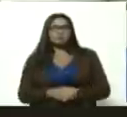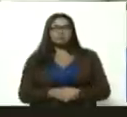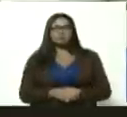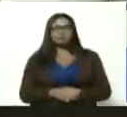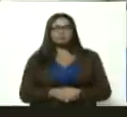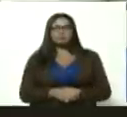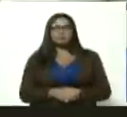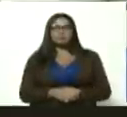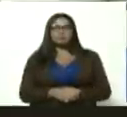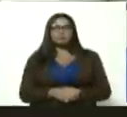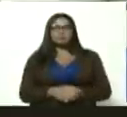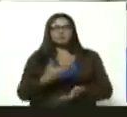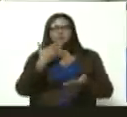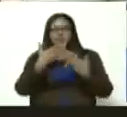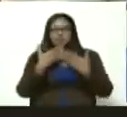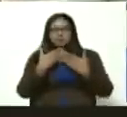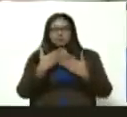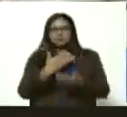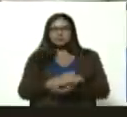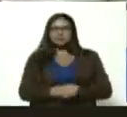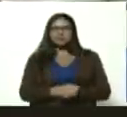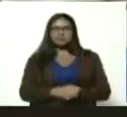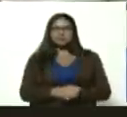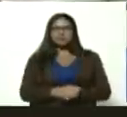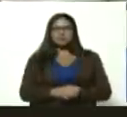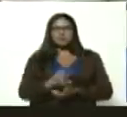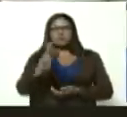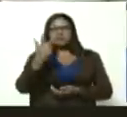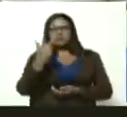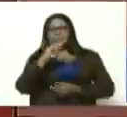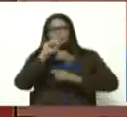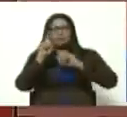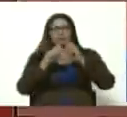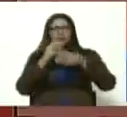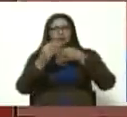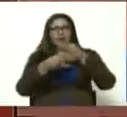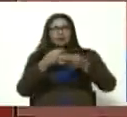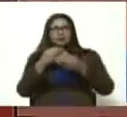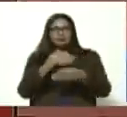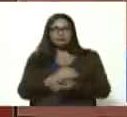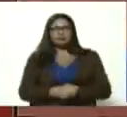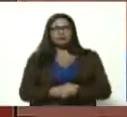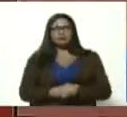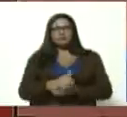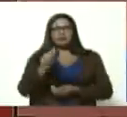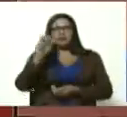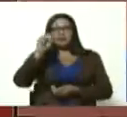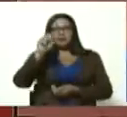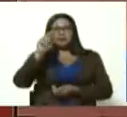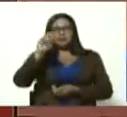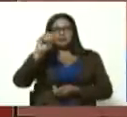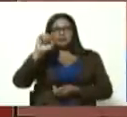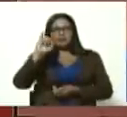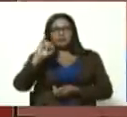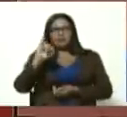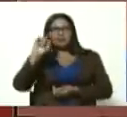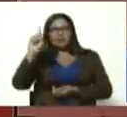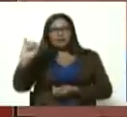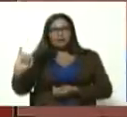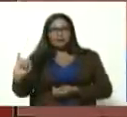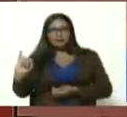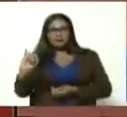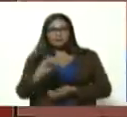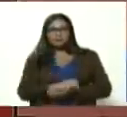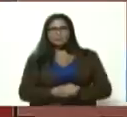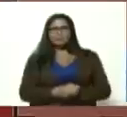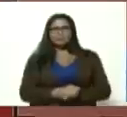la se realizando la tercera pregunta la realiza andrea romero por canal y